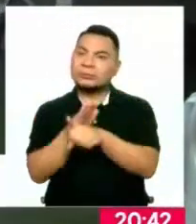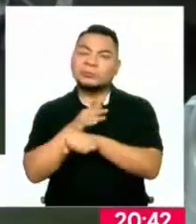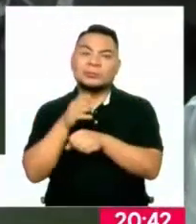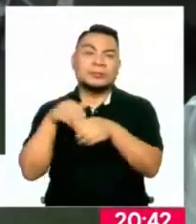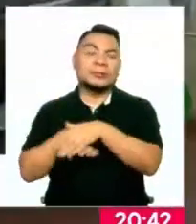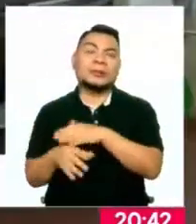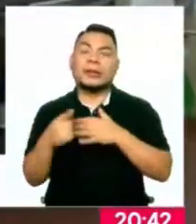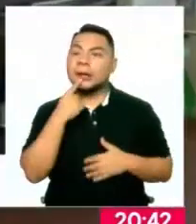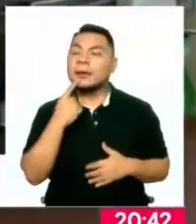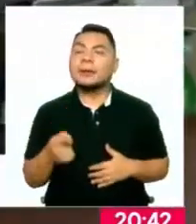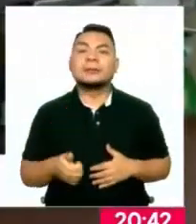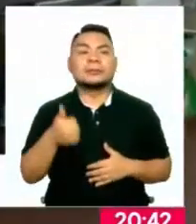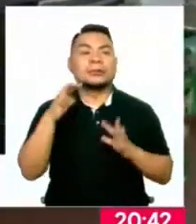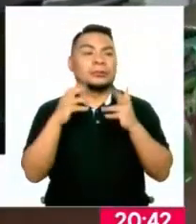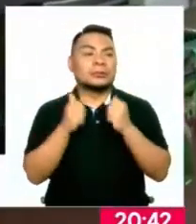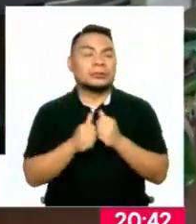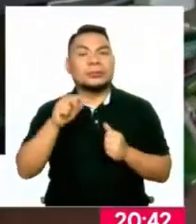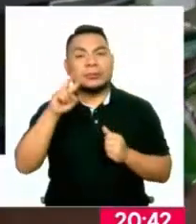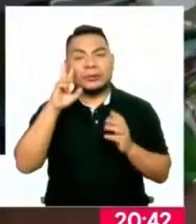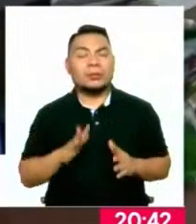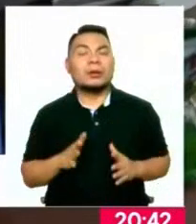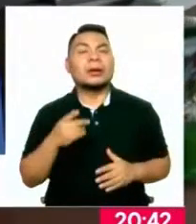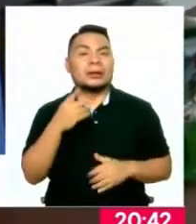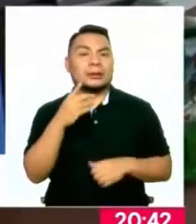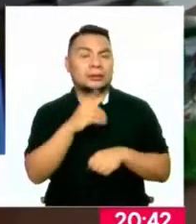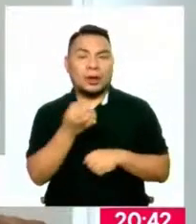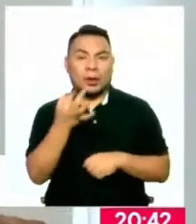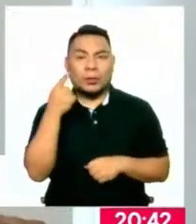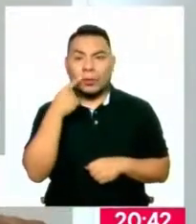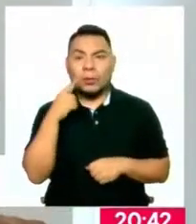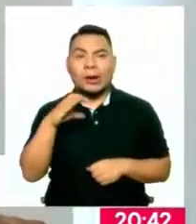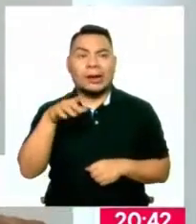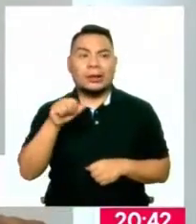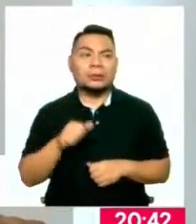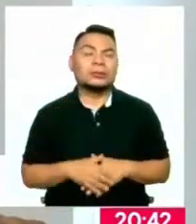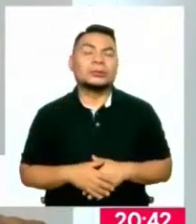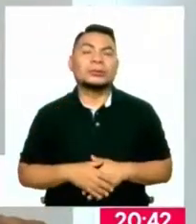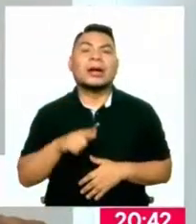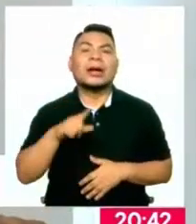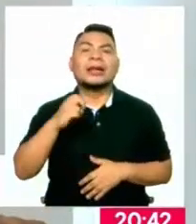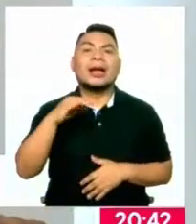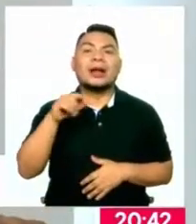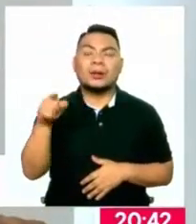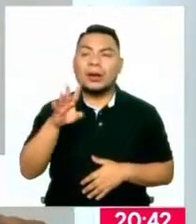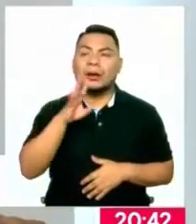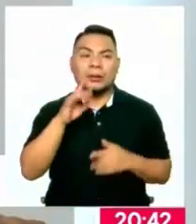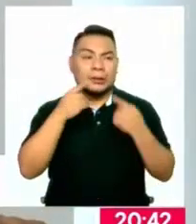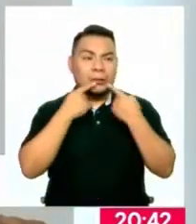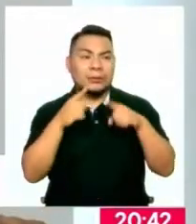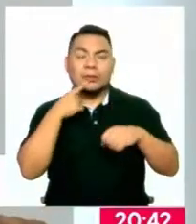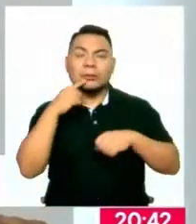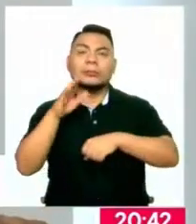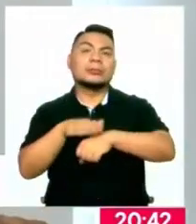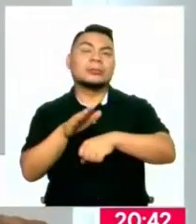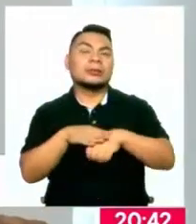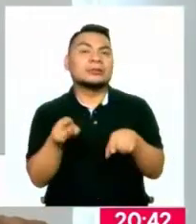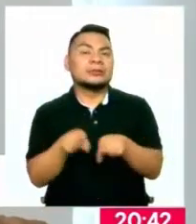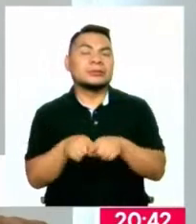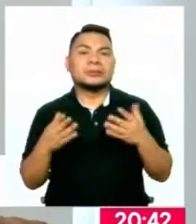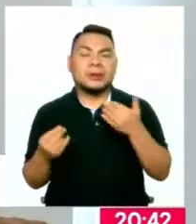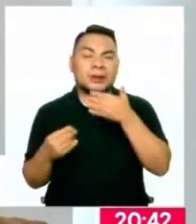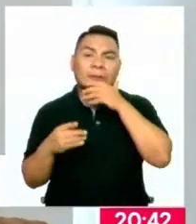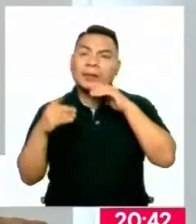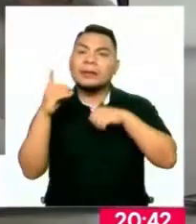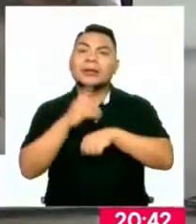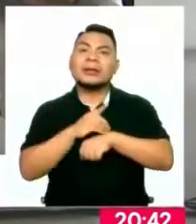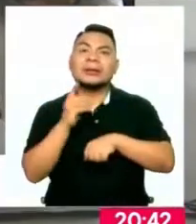capacidad, informó el presidente de la Sociedad Peruana de Medicina Intensiva, Carlos Lescano. En conferencia de prensa alertó además un déficit de